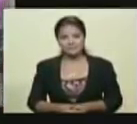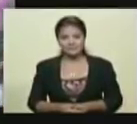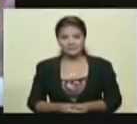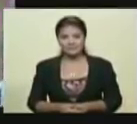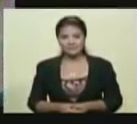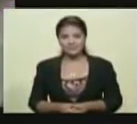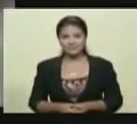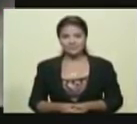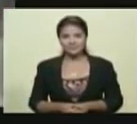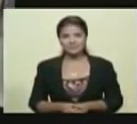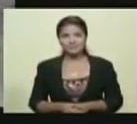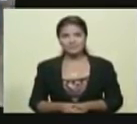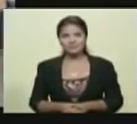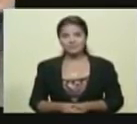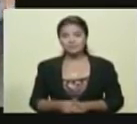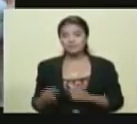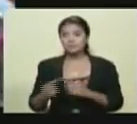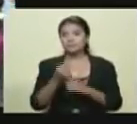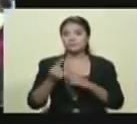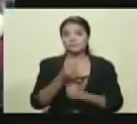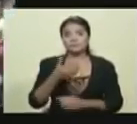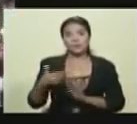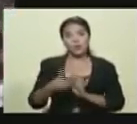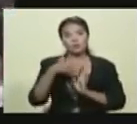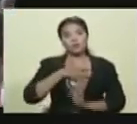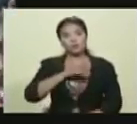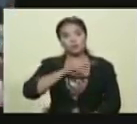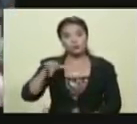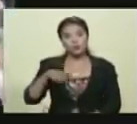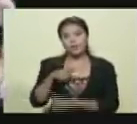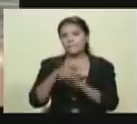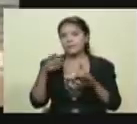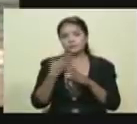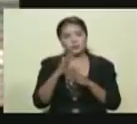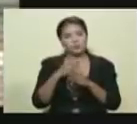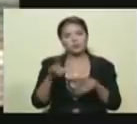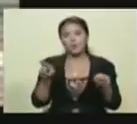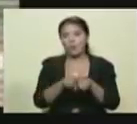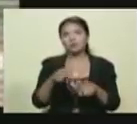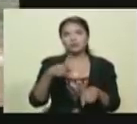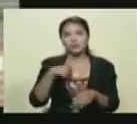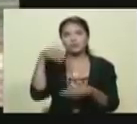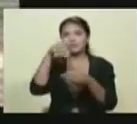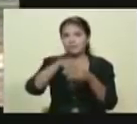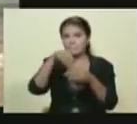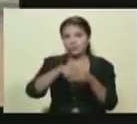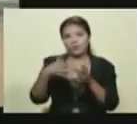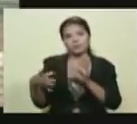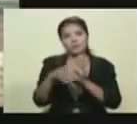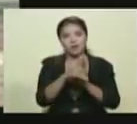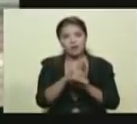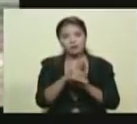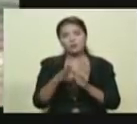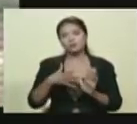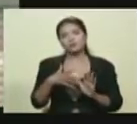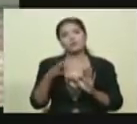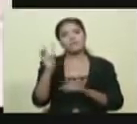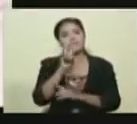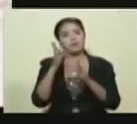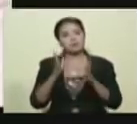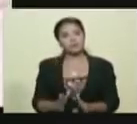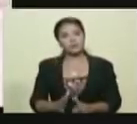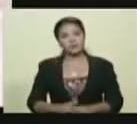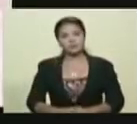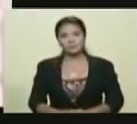Esto fue un amedrentamiento contra nosotros, pero igualmente voy a hacer el acta para ejercer mi voto y mi derecho, como soberano venezolano que